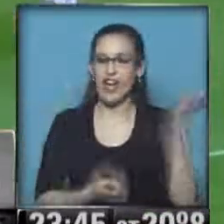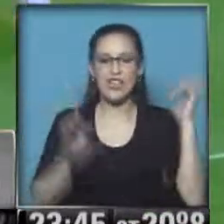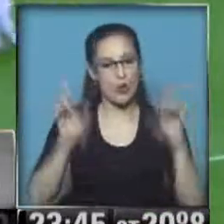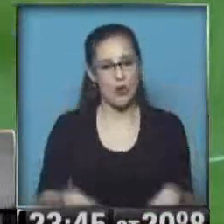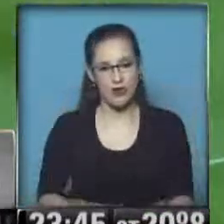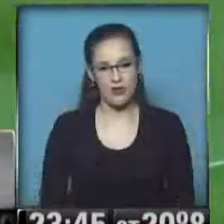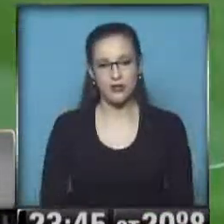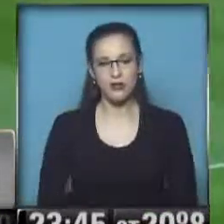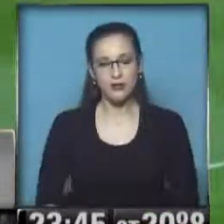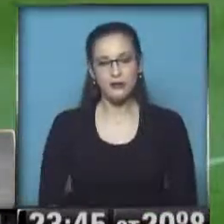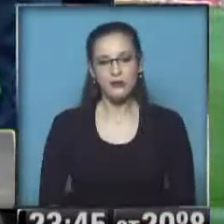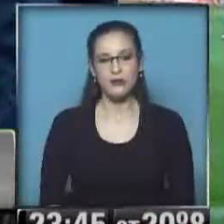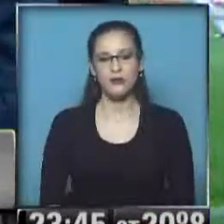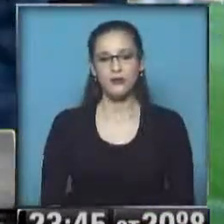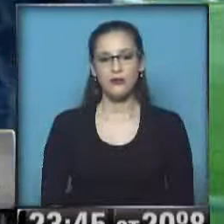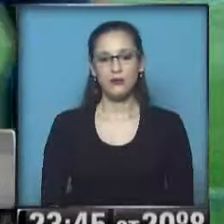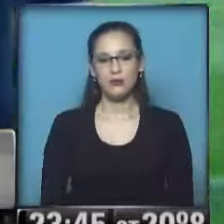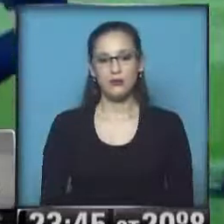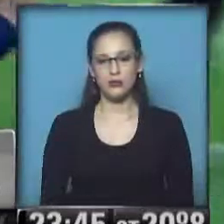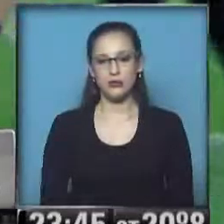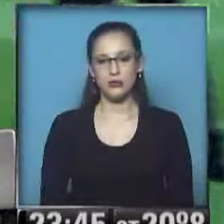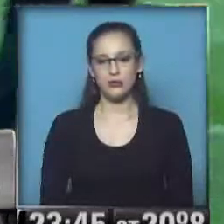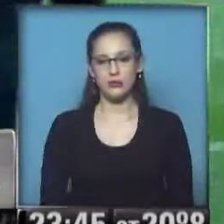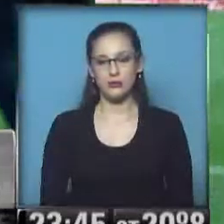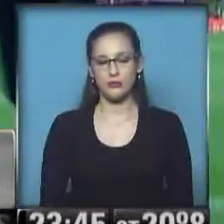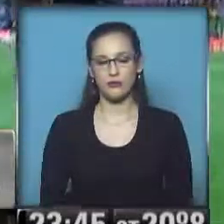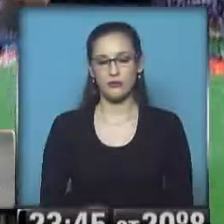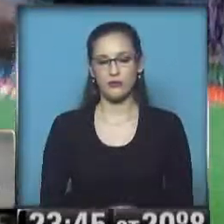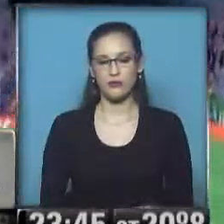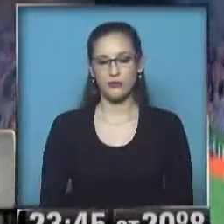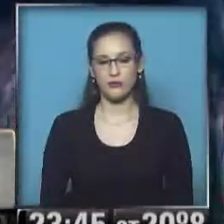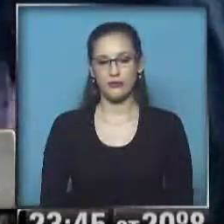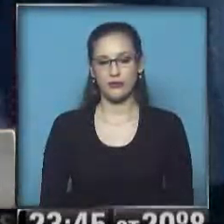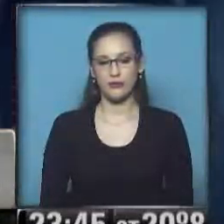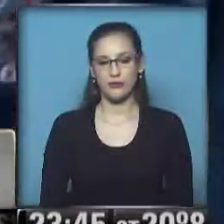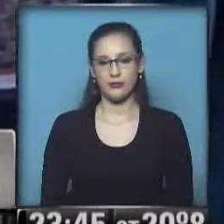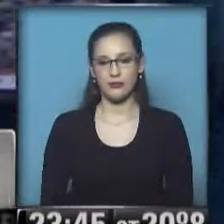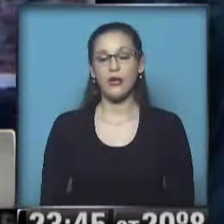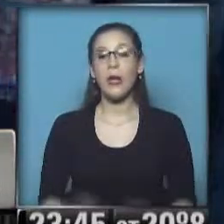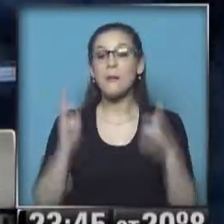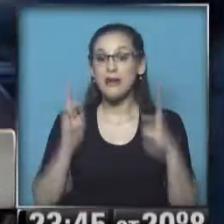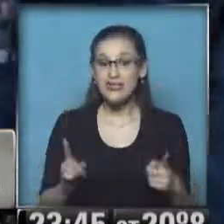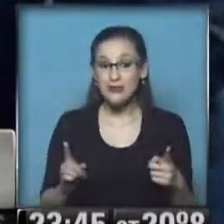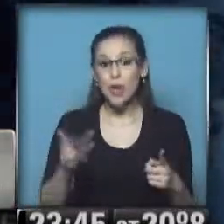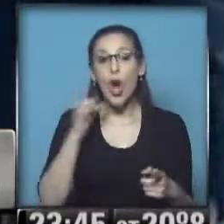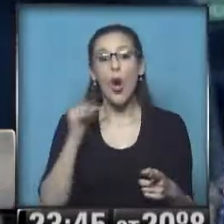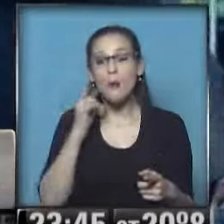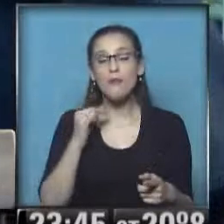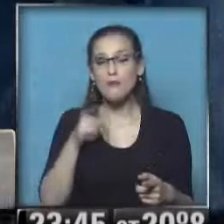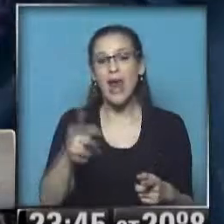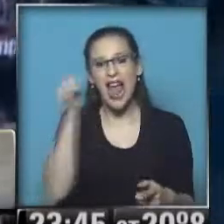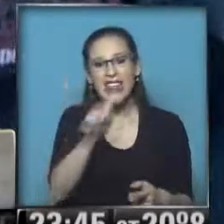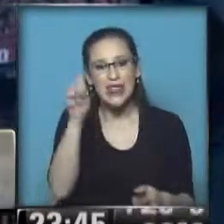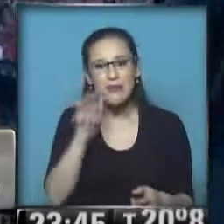tenía y otra vez el colchonero que se salvaba. En esta situación en la que Juanfran Torres estaba lesionado, lo veíamos que lo